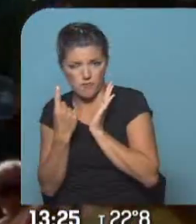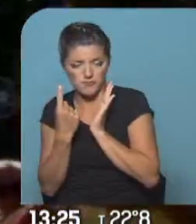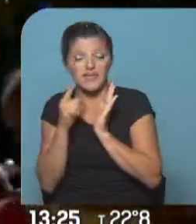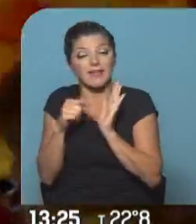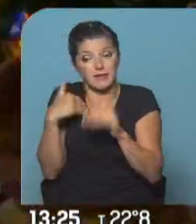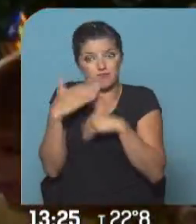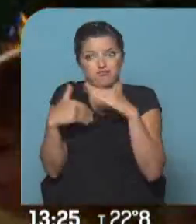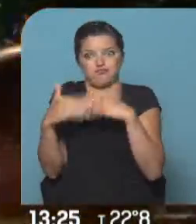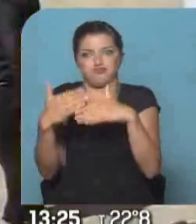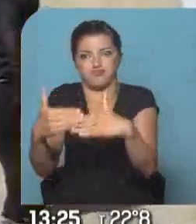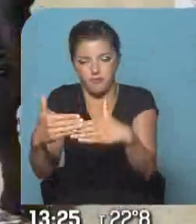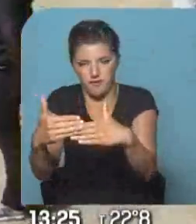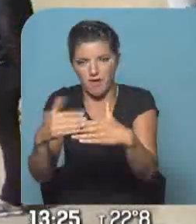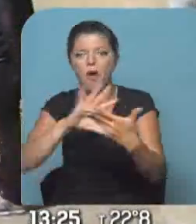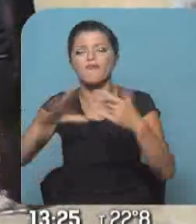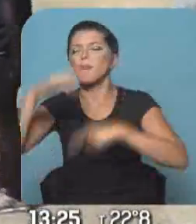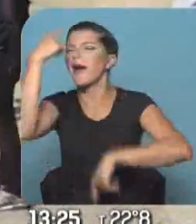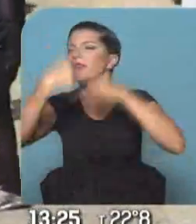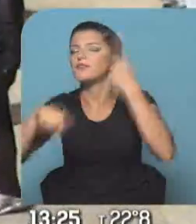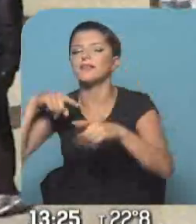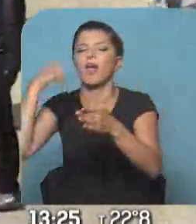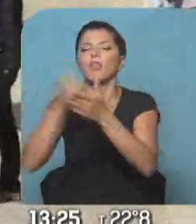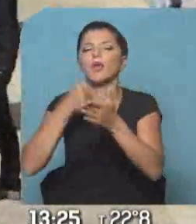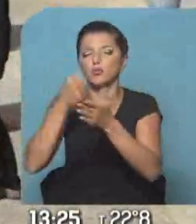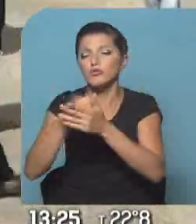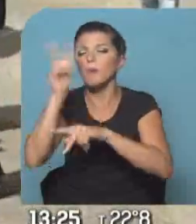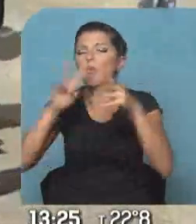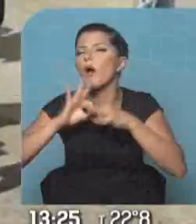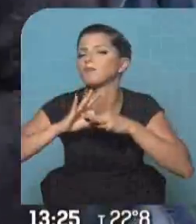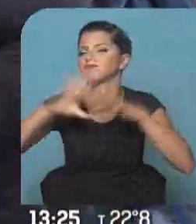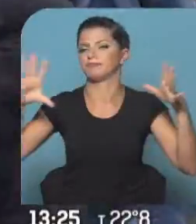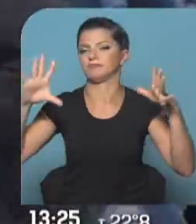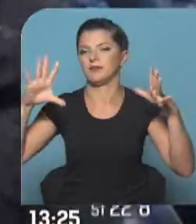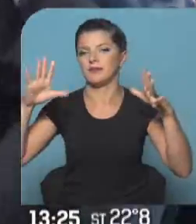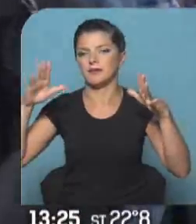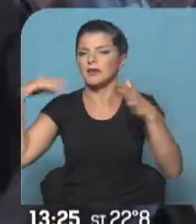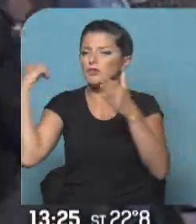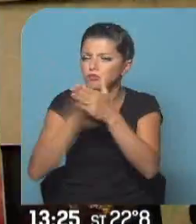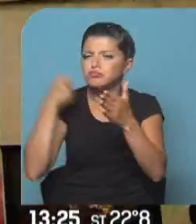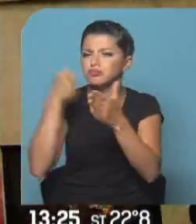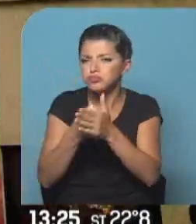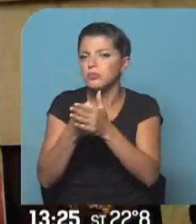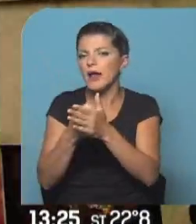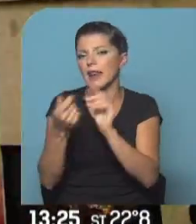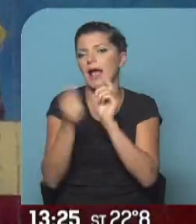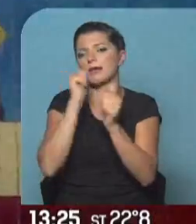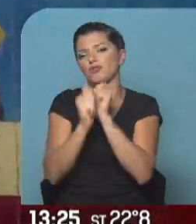manera creciente diversas formas de separatismo que enarbolan sus banderas, buscando desandar la